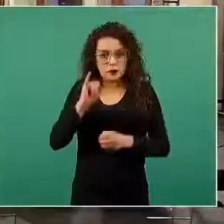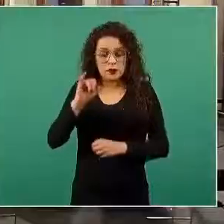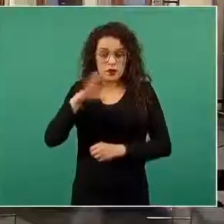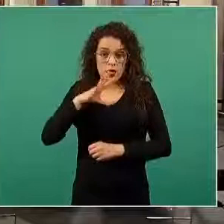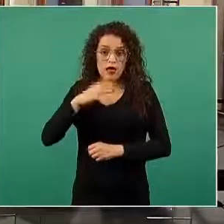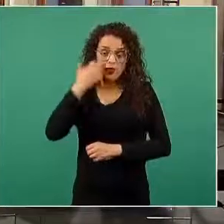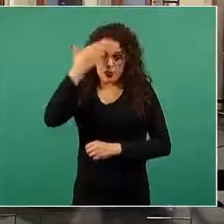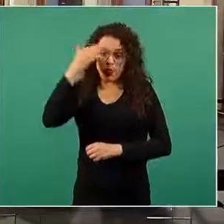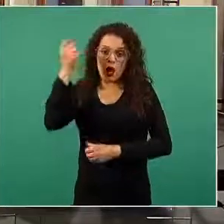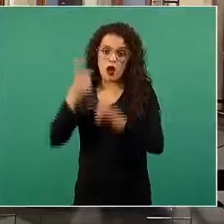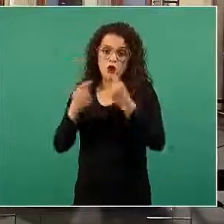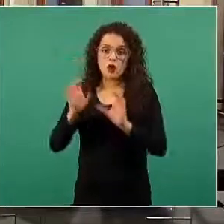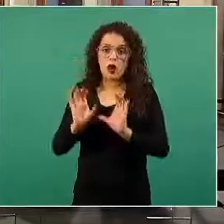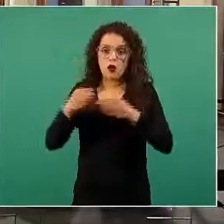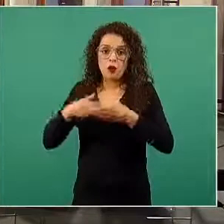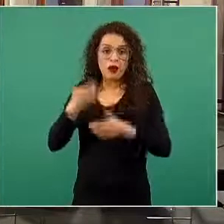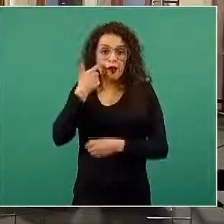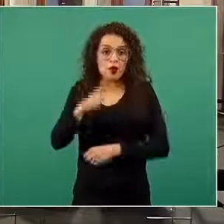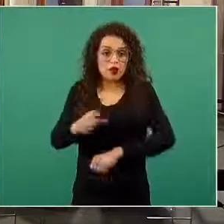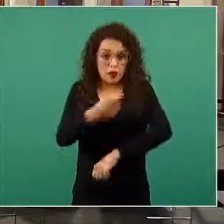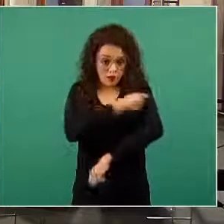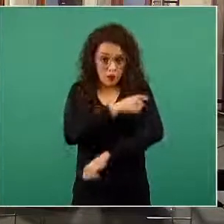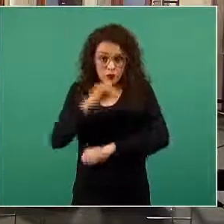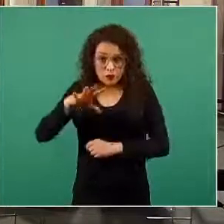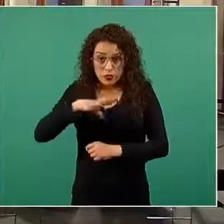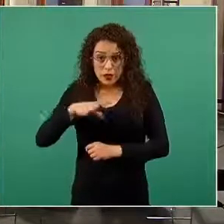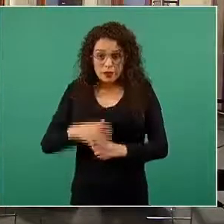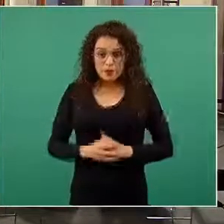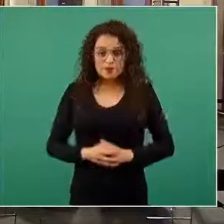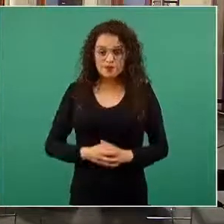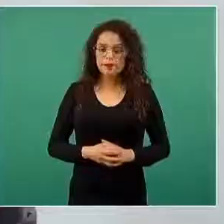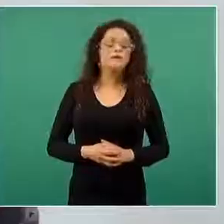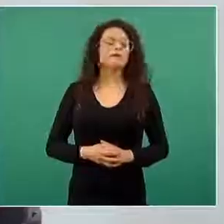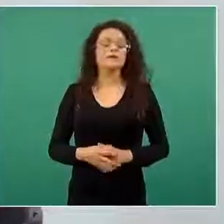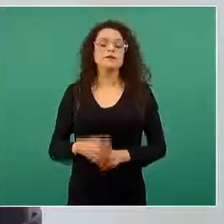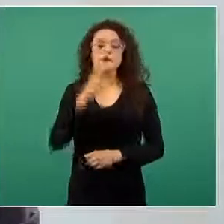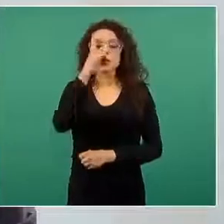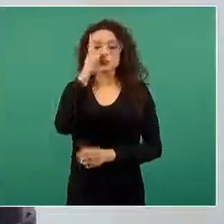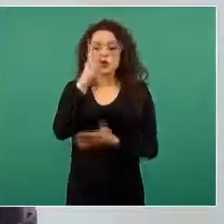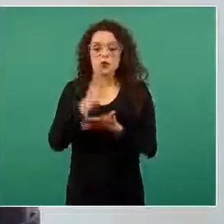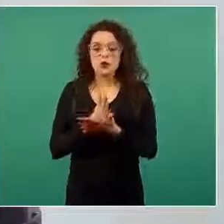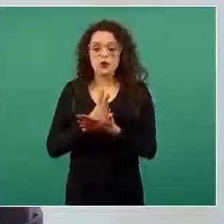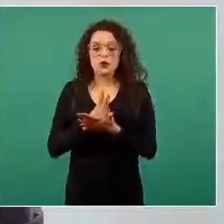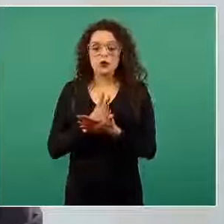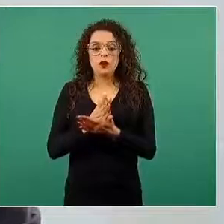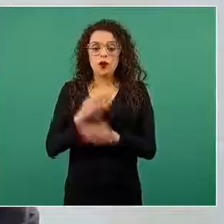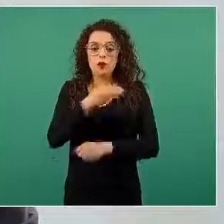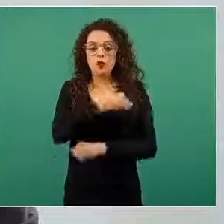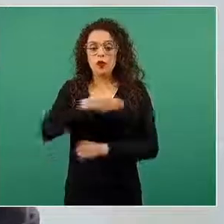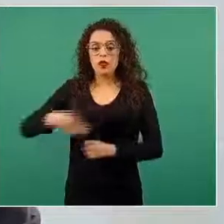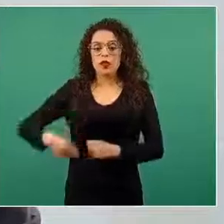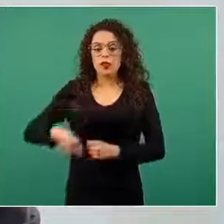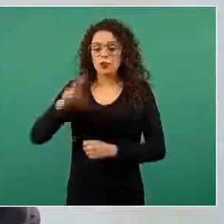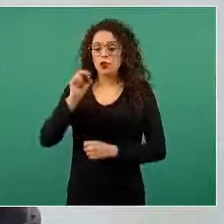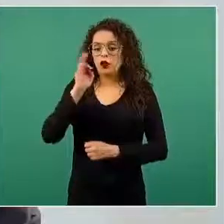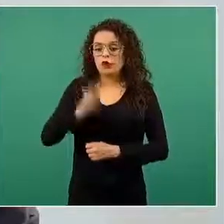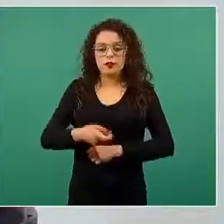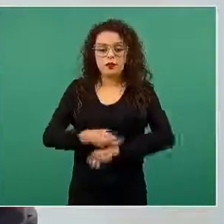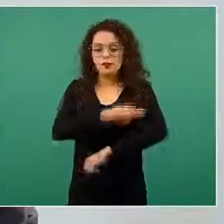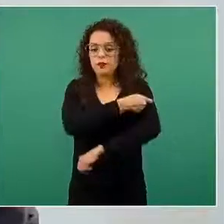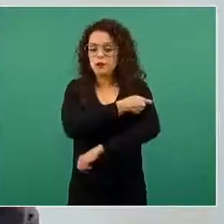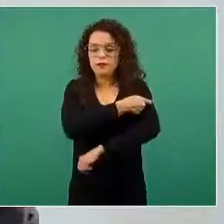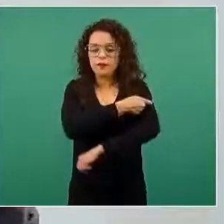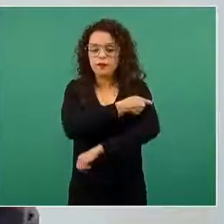querido vacunarse. Claro que sí. Tenemos un solo municipio que no permitió, la aplicación de la